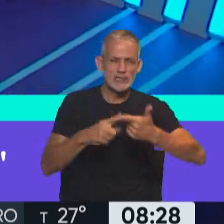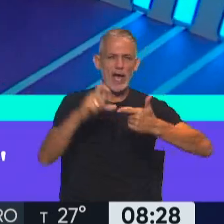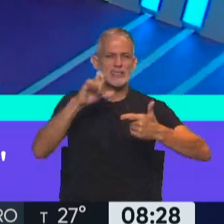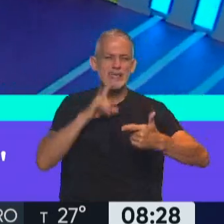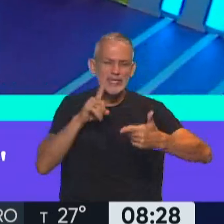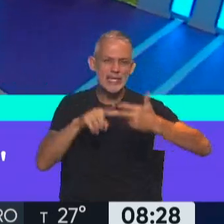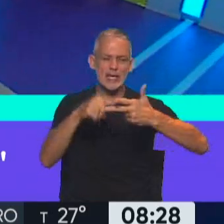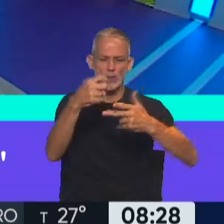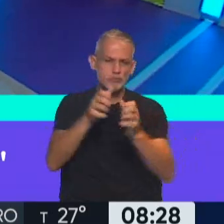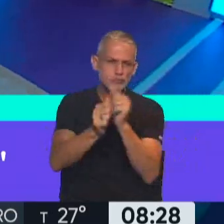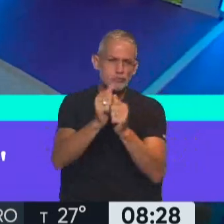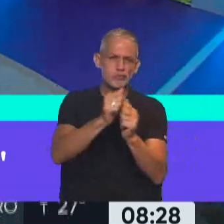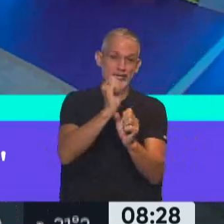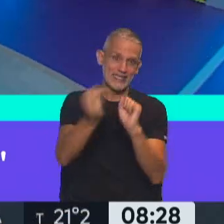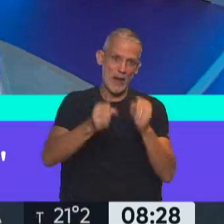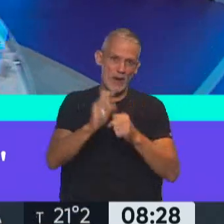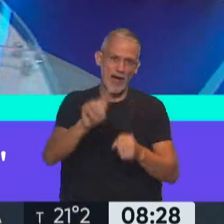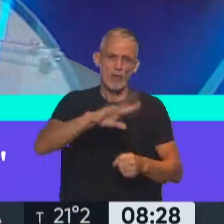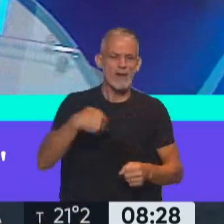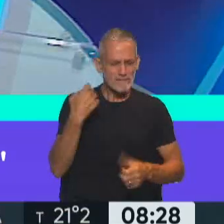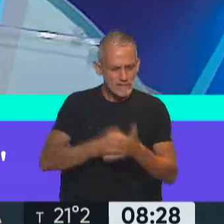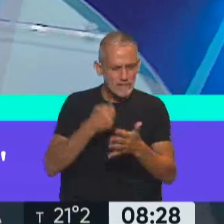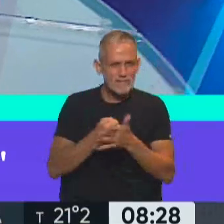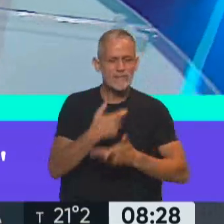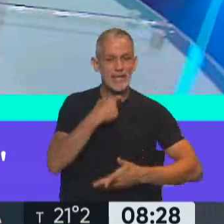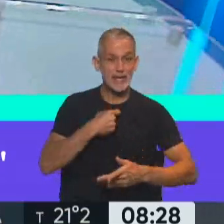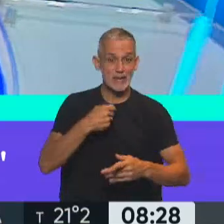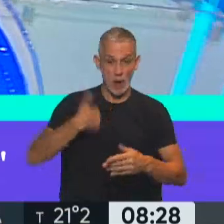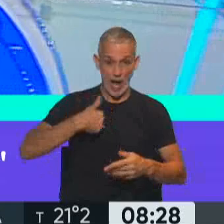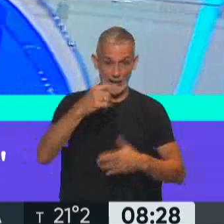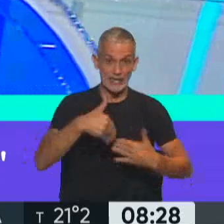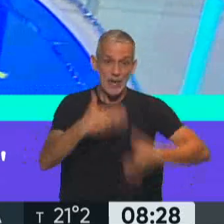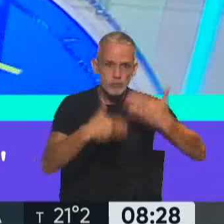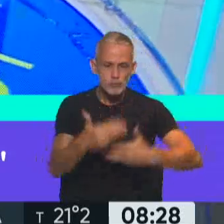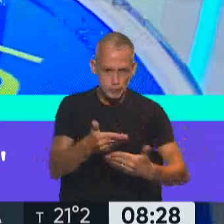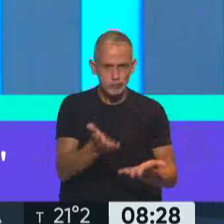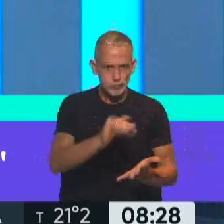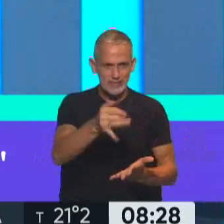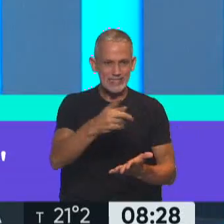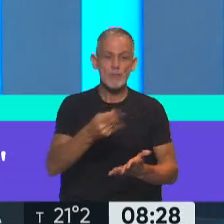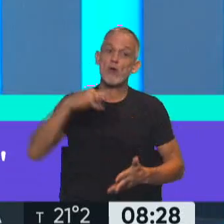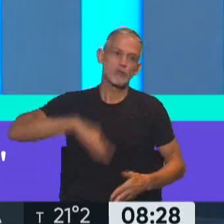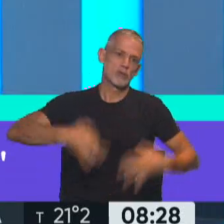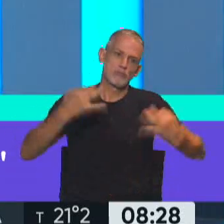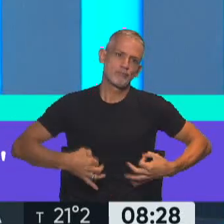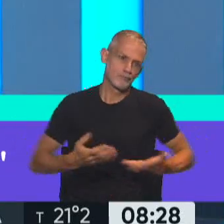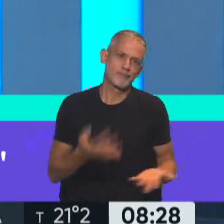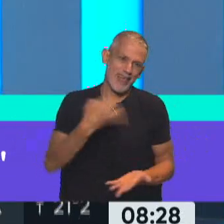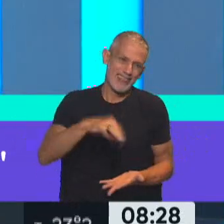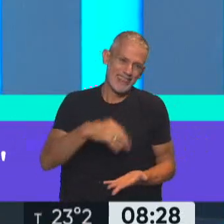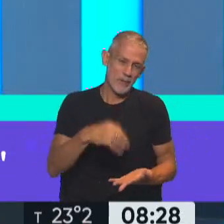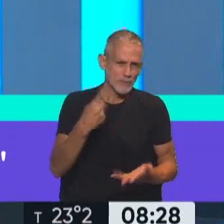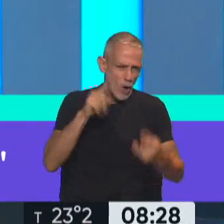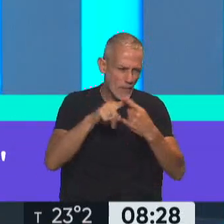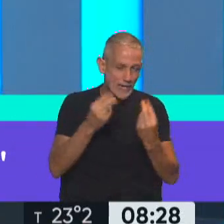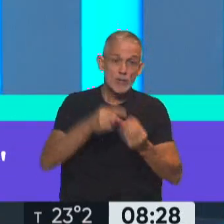empresarias, de trabajadores que queremos una Argentina productiva, pero también con salarios dignos, que lo que